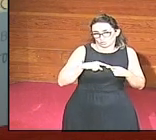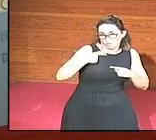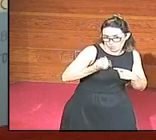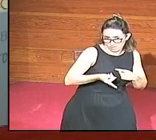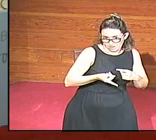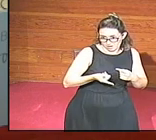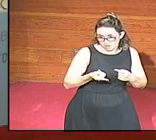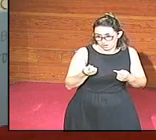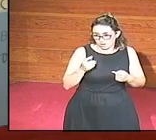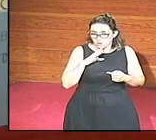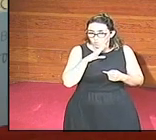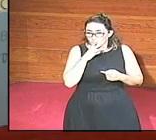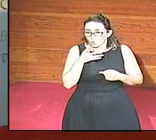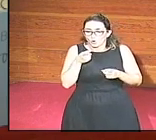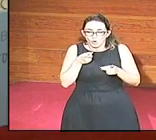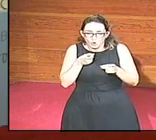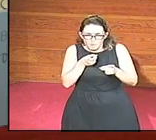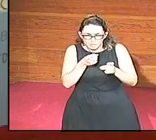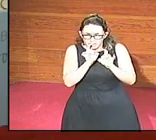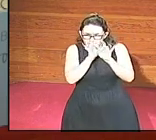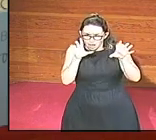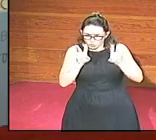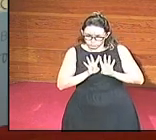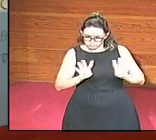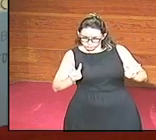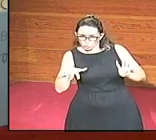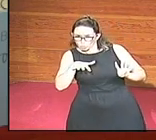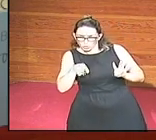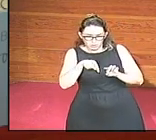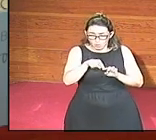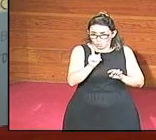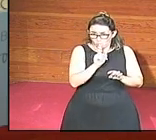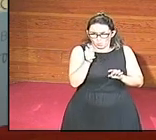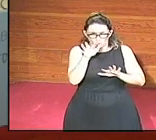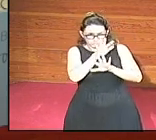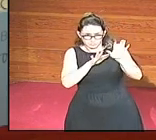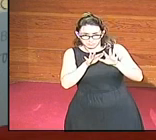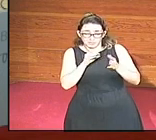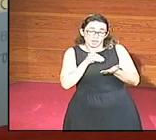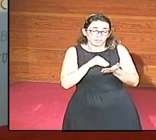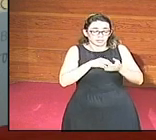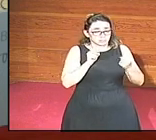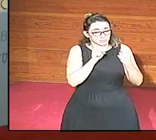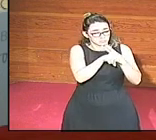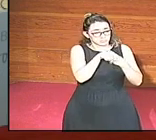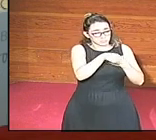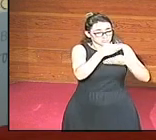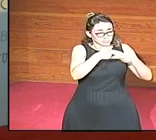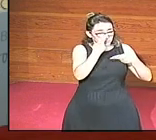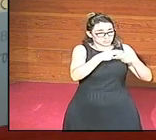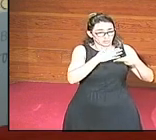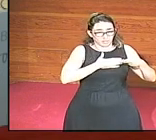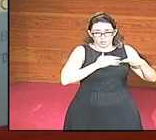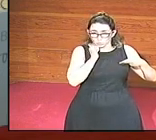combate, no sabías dónde iba a ser, no había una línea establecida. Es decir, un día pasabas por un punto de la carretera y el checkpoint era de uno, y el día